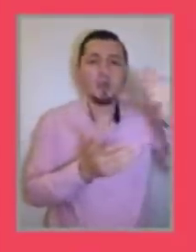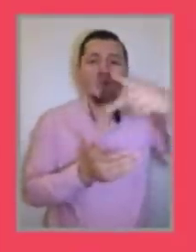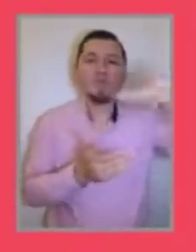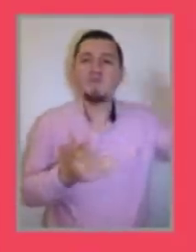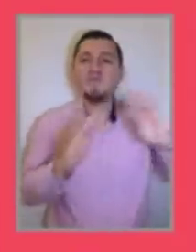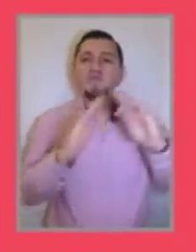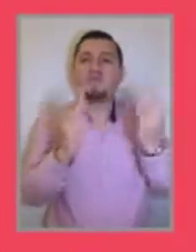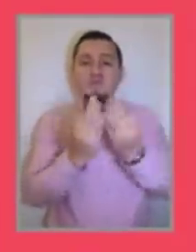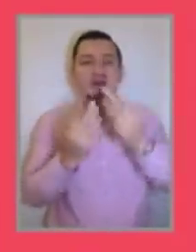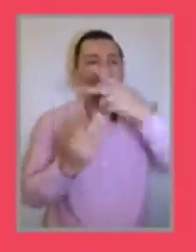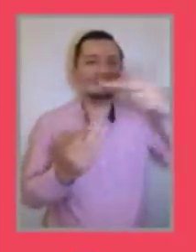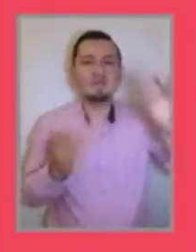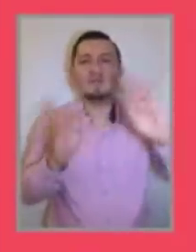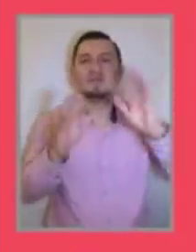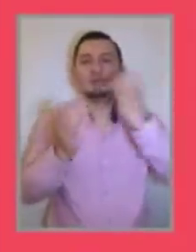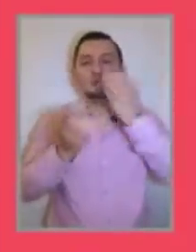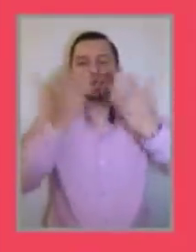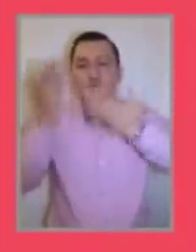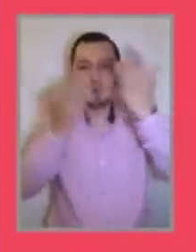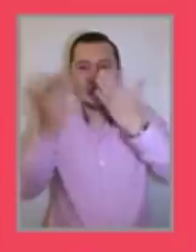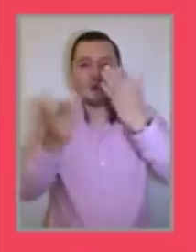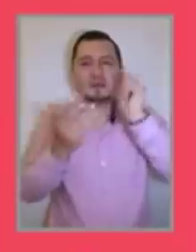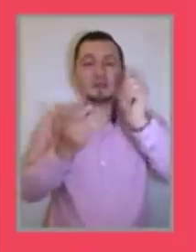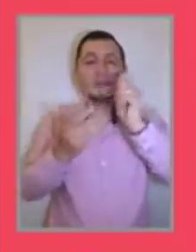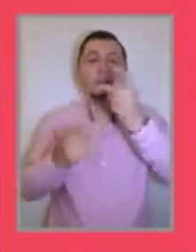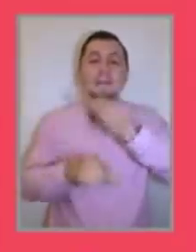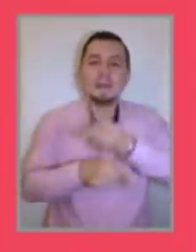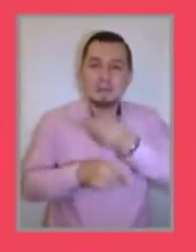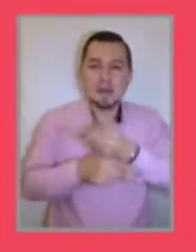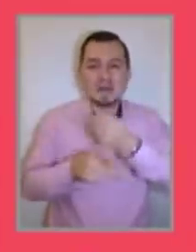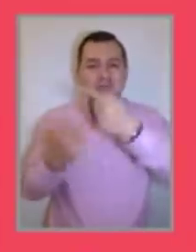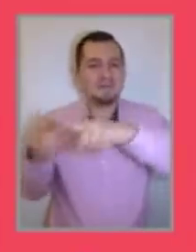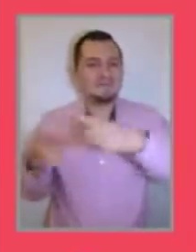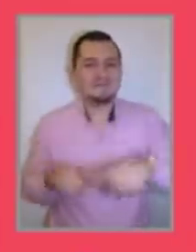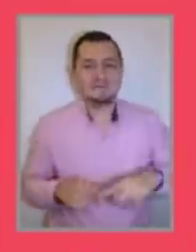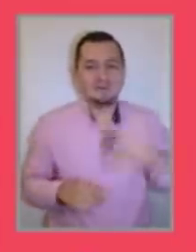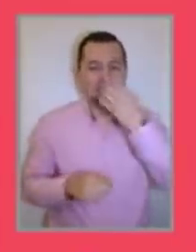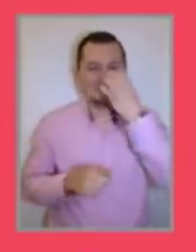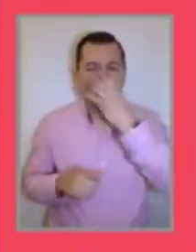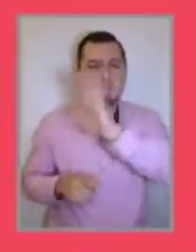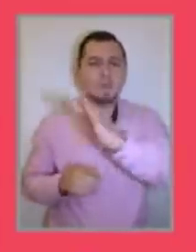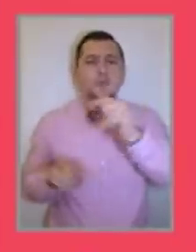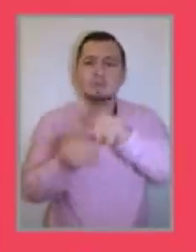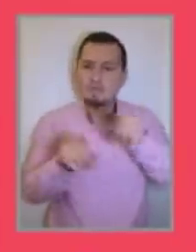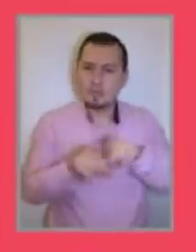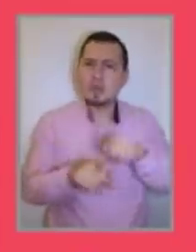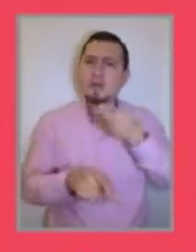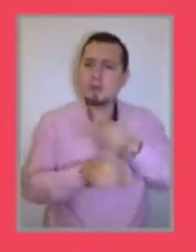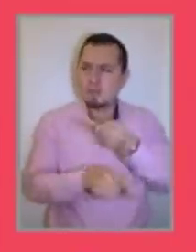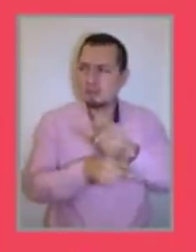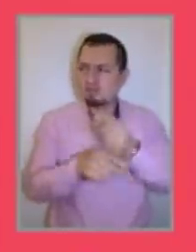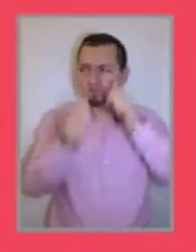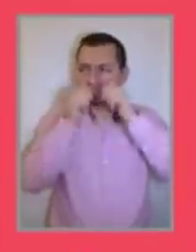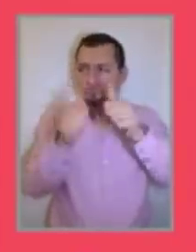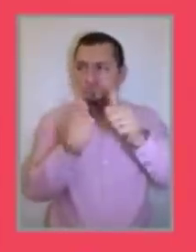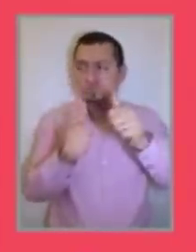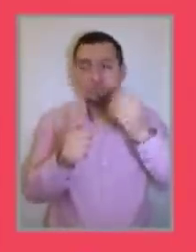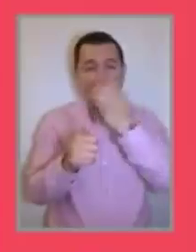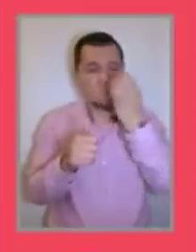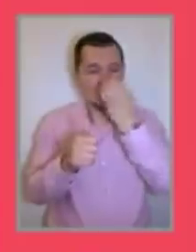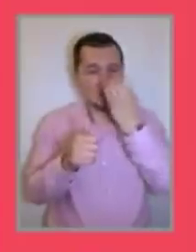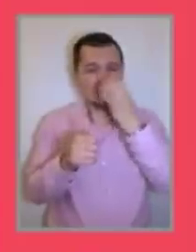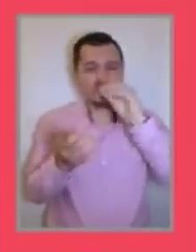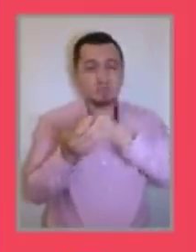las características de la educación básica, de la educación media superior, y lo mismo hicimos en educación superior. En educación superior